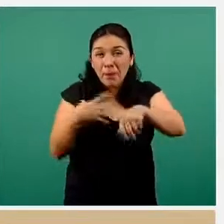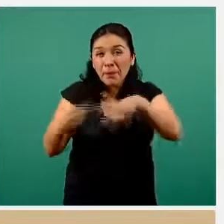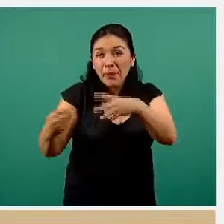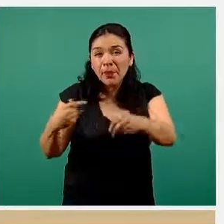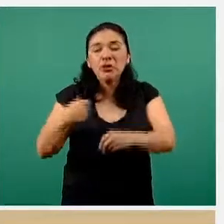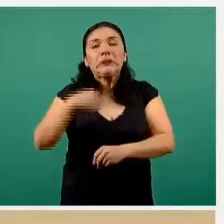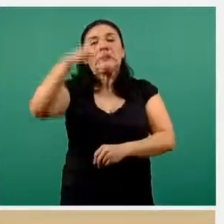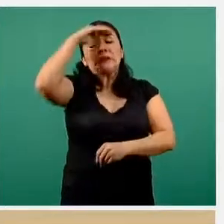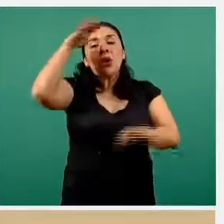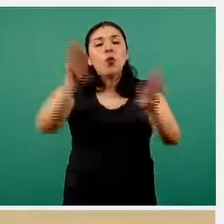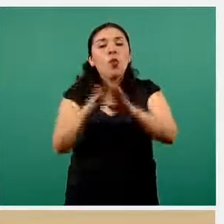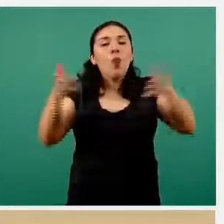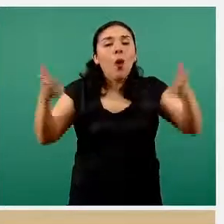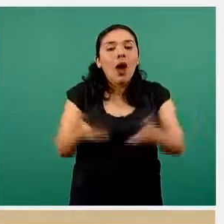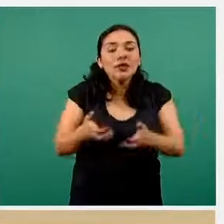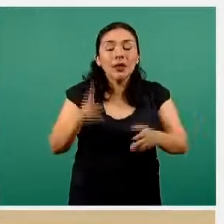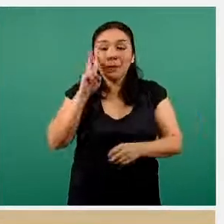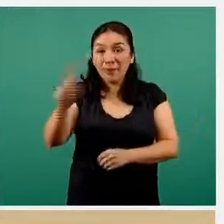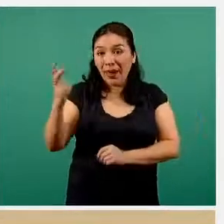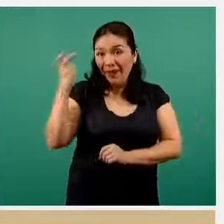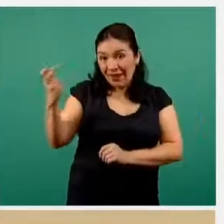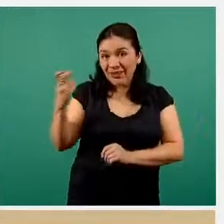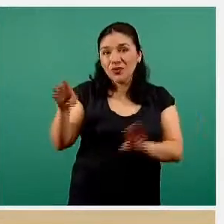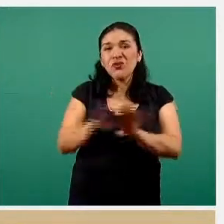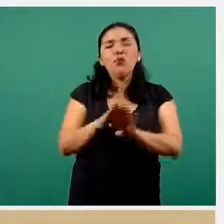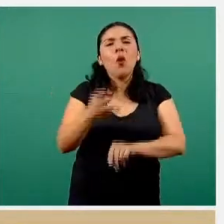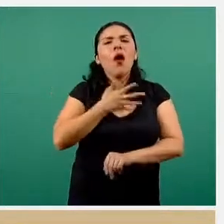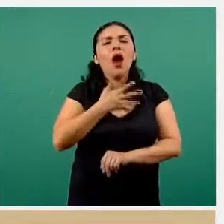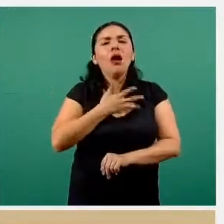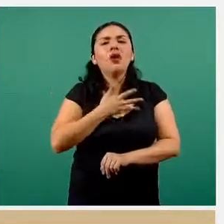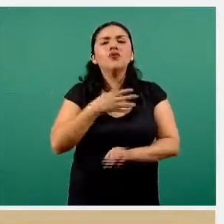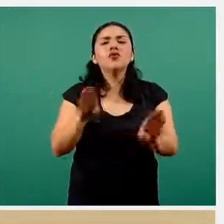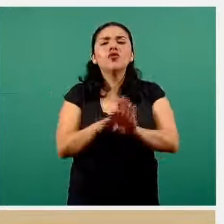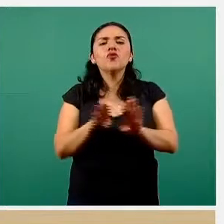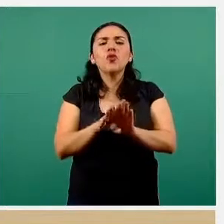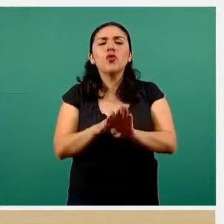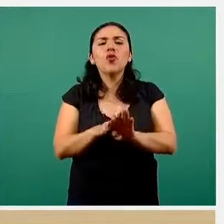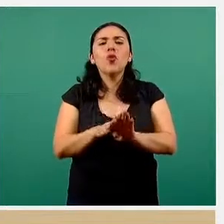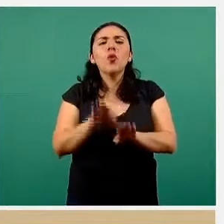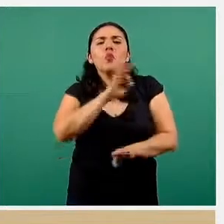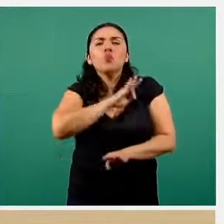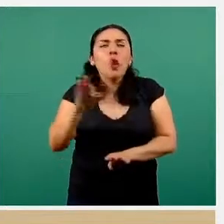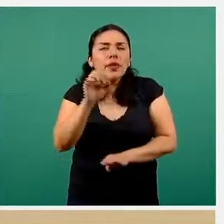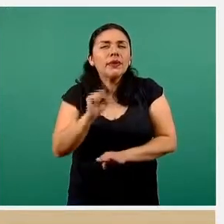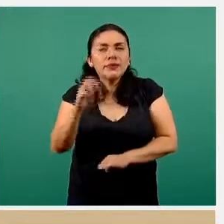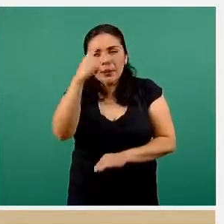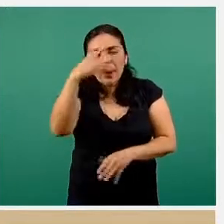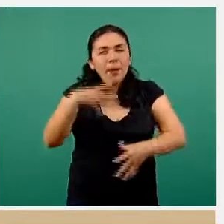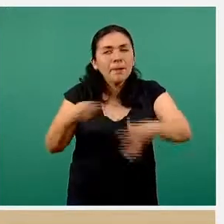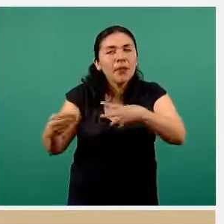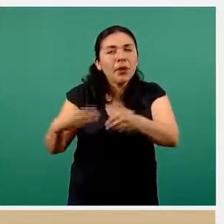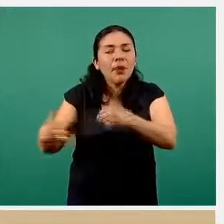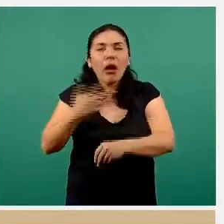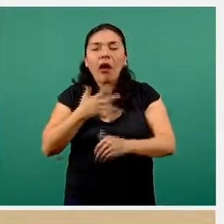nuestros modelos y vemos en esta parte cómo teníamos un índice de transmisibilidad de arriba